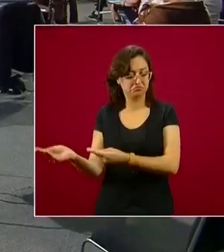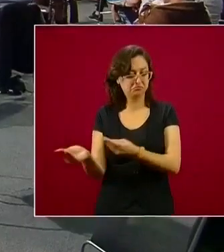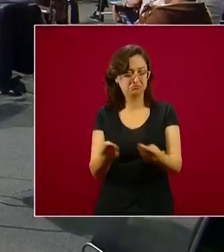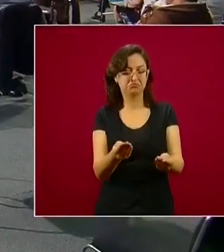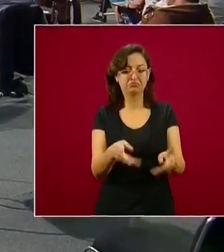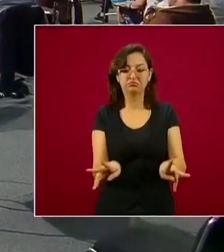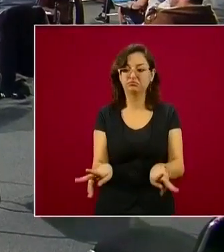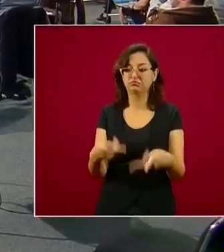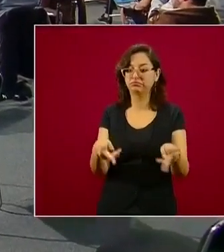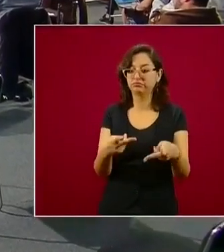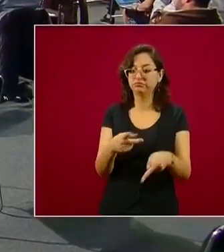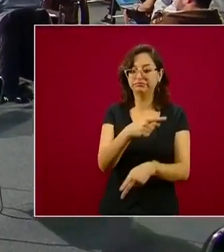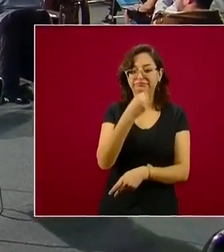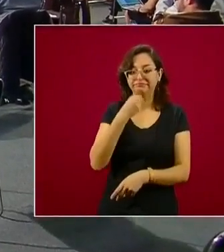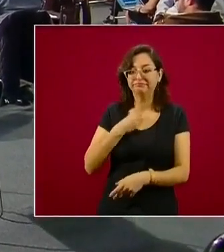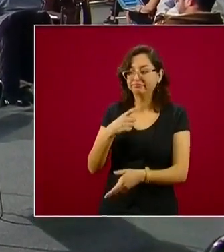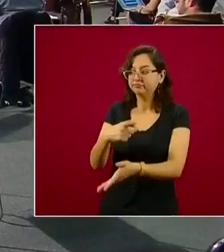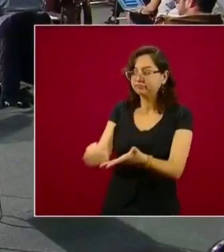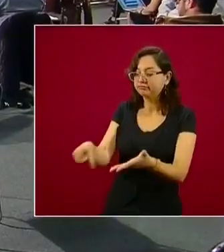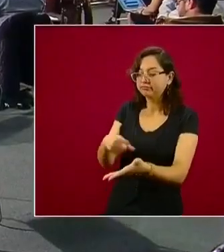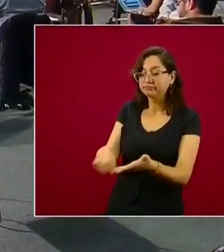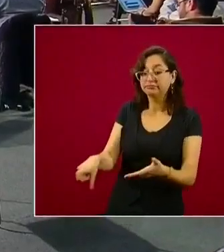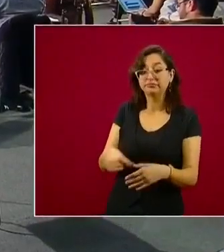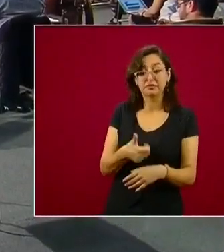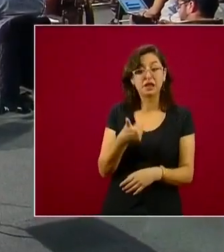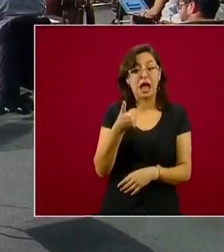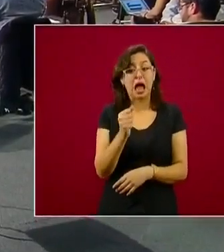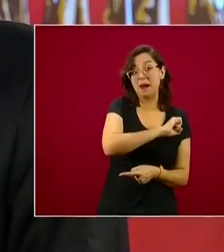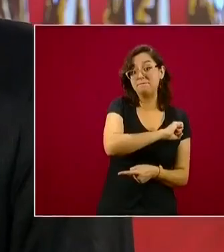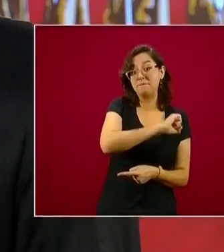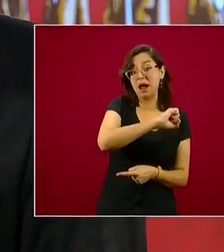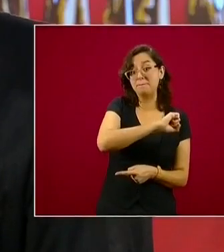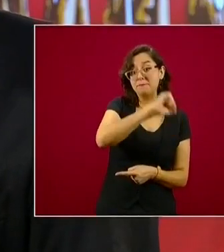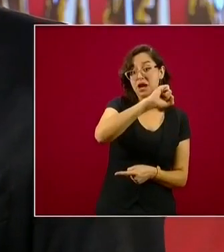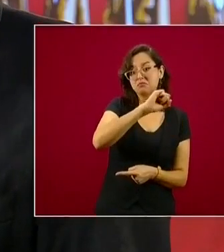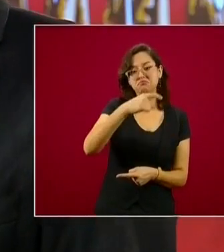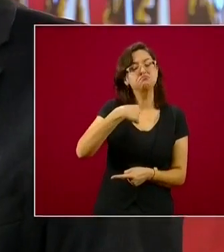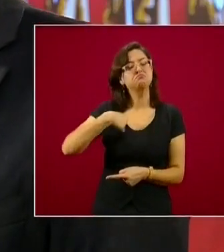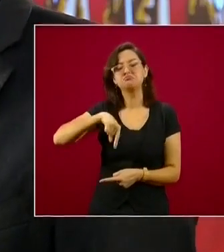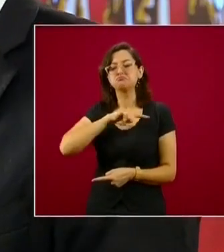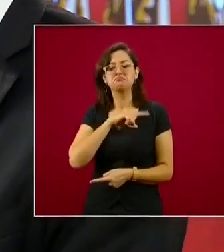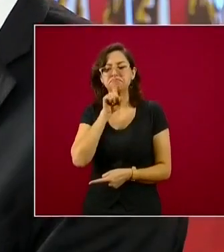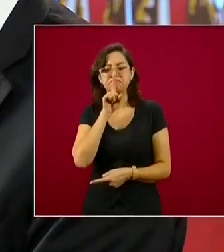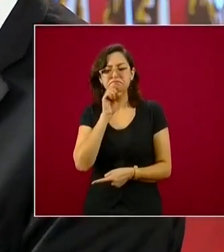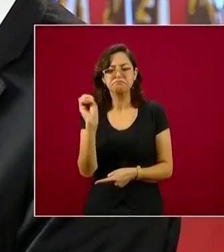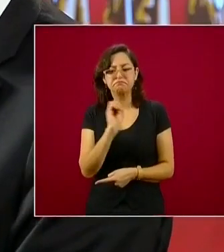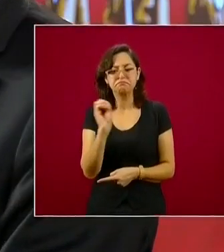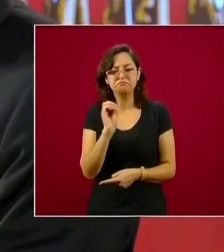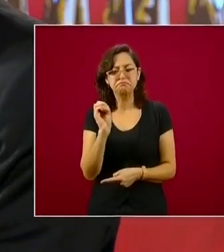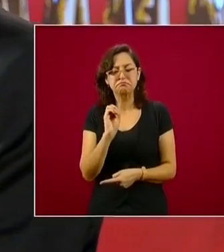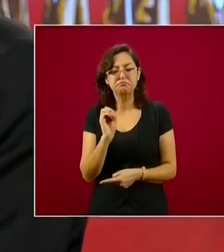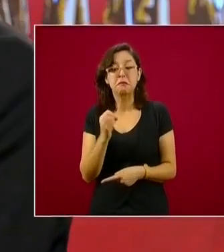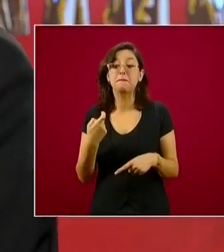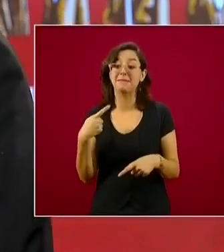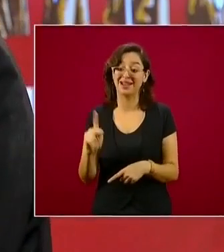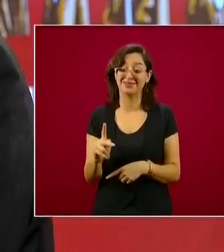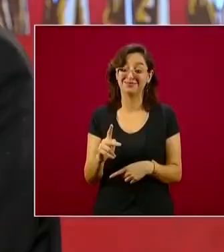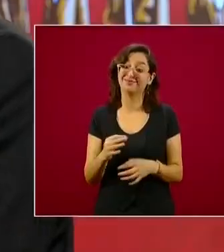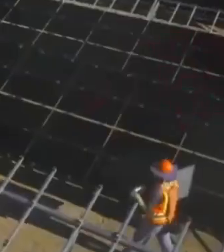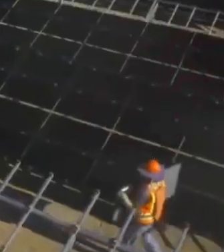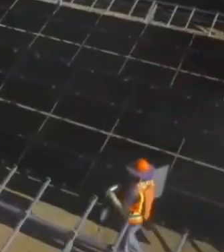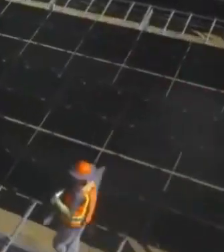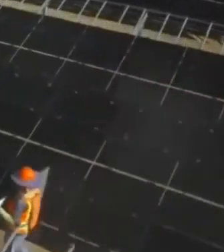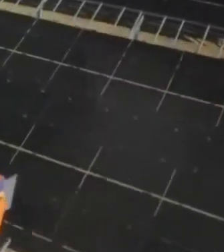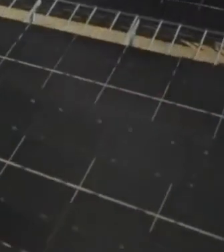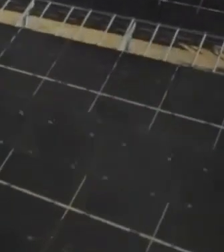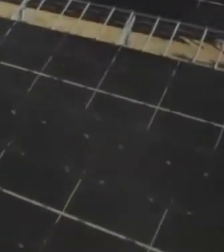sobrecargar sin embargo los datos no respaldan esto además la publicación se dio luego de la renuncia al titular de la conamed que tenía